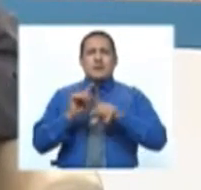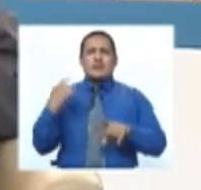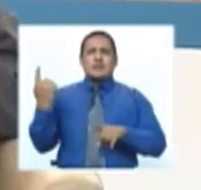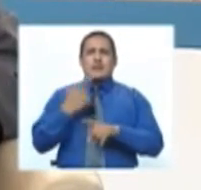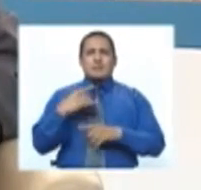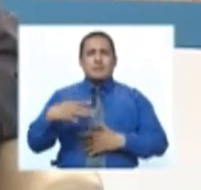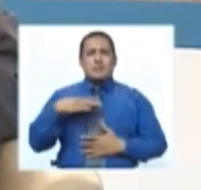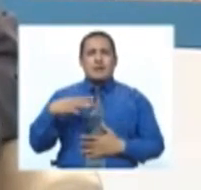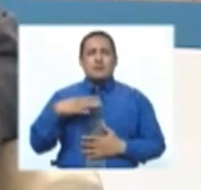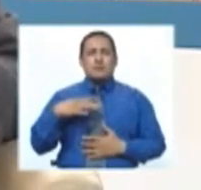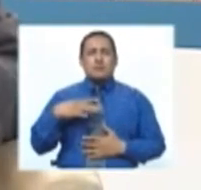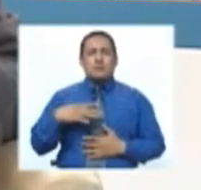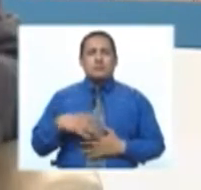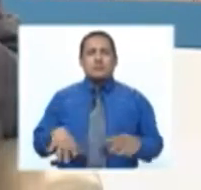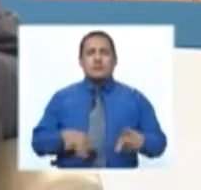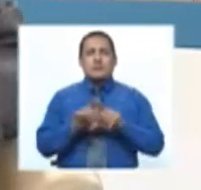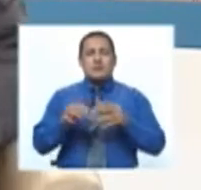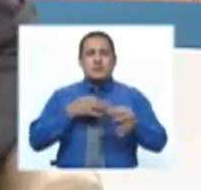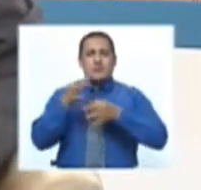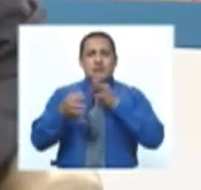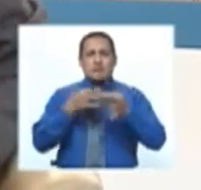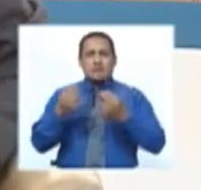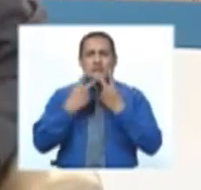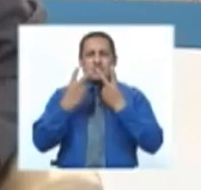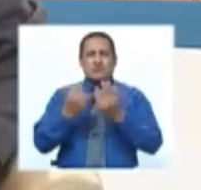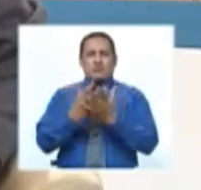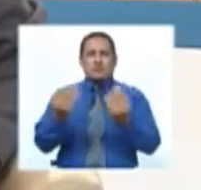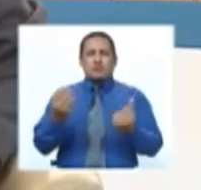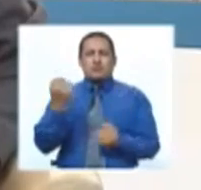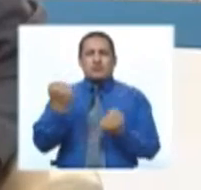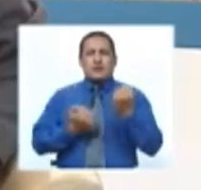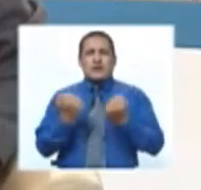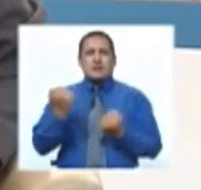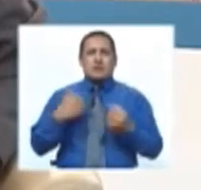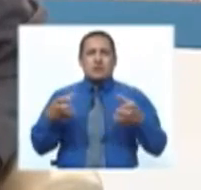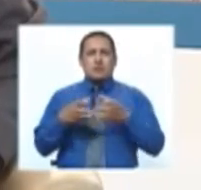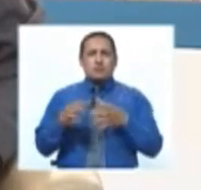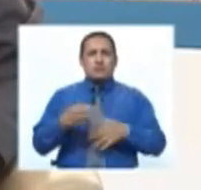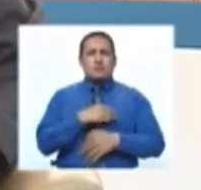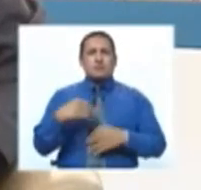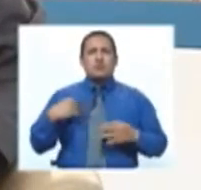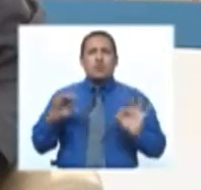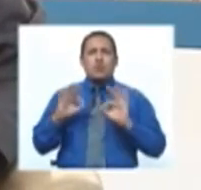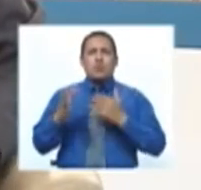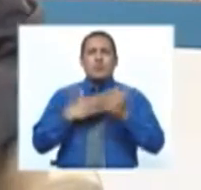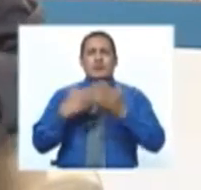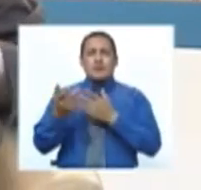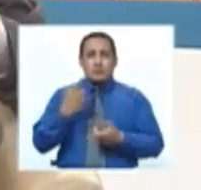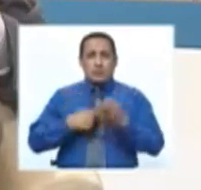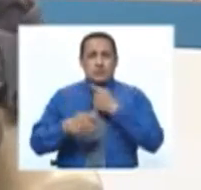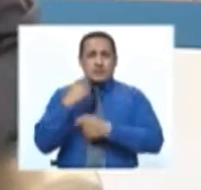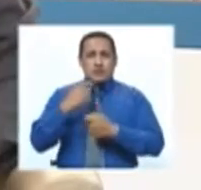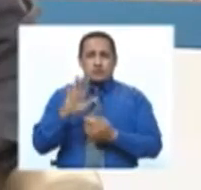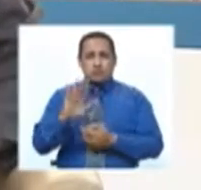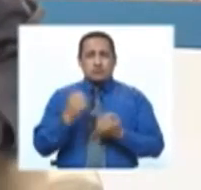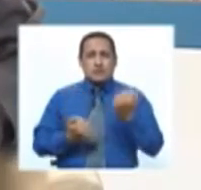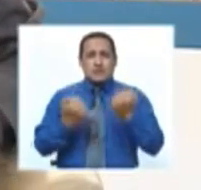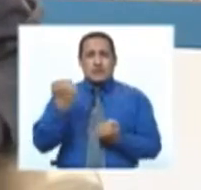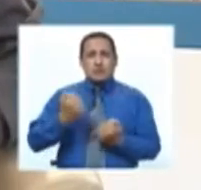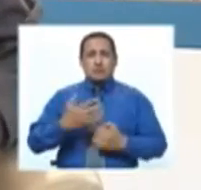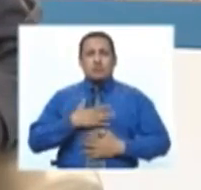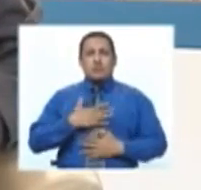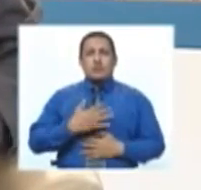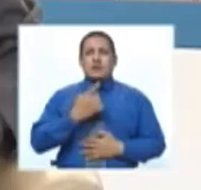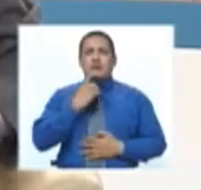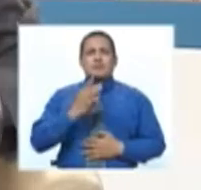dominio privado. Es correcto. Estamos hablando de esta flota vehicular. ¿El Ejecutivo o cualquier entidad del Estado puede vender los autos